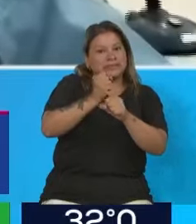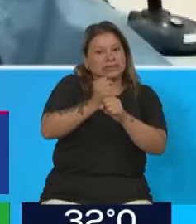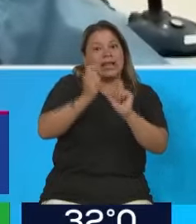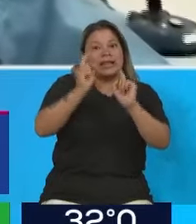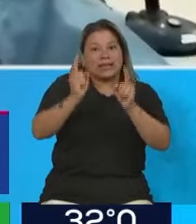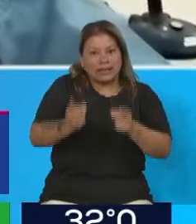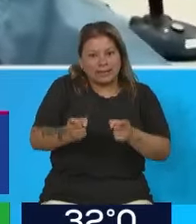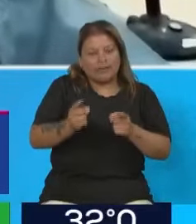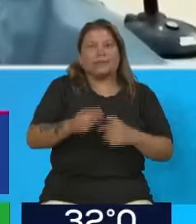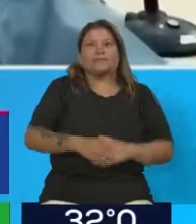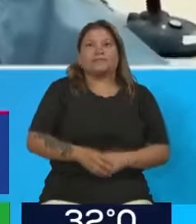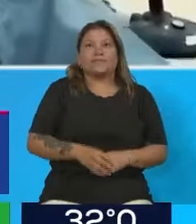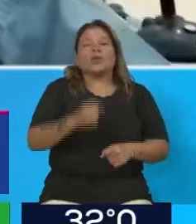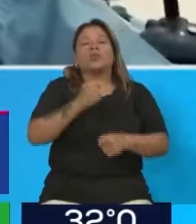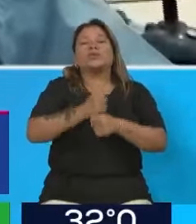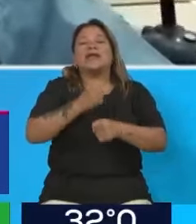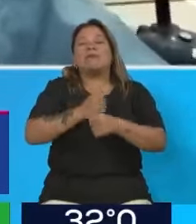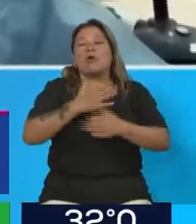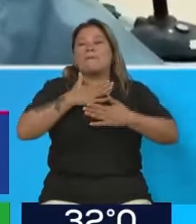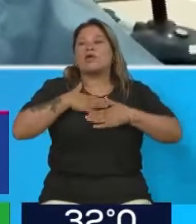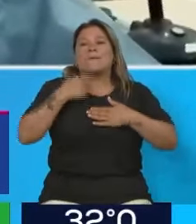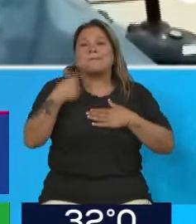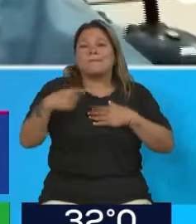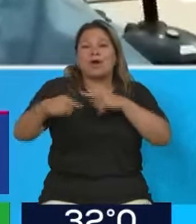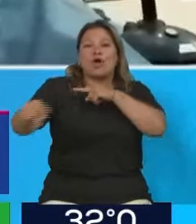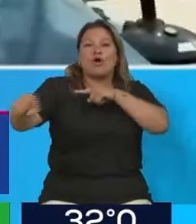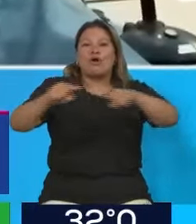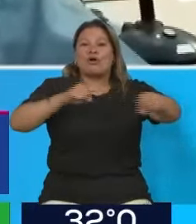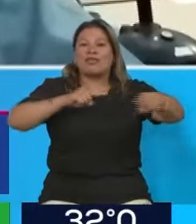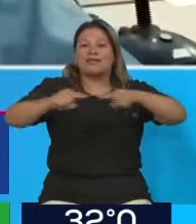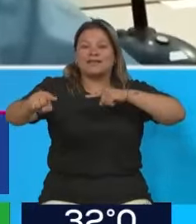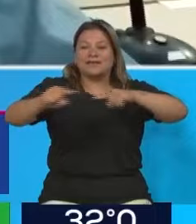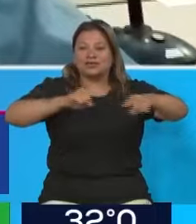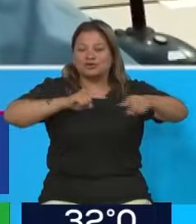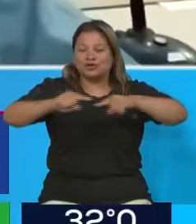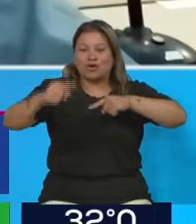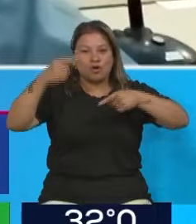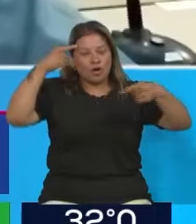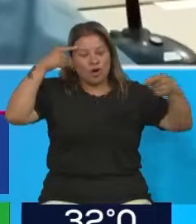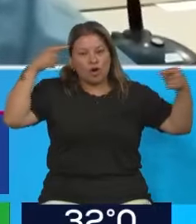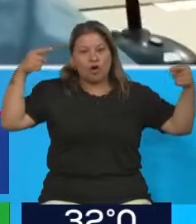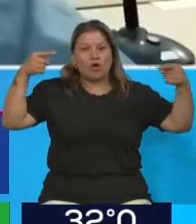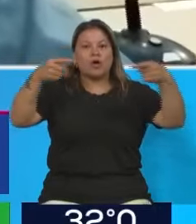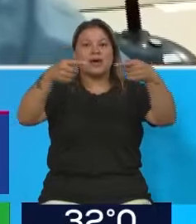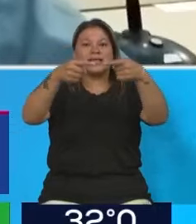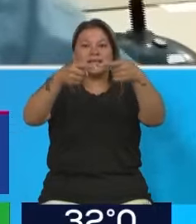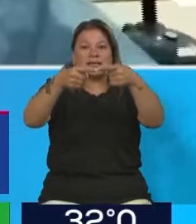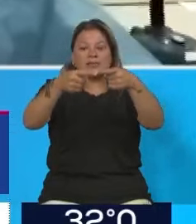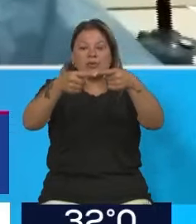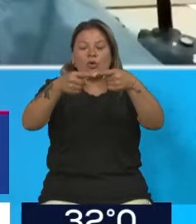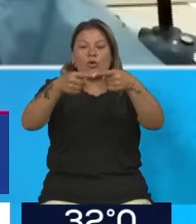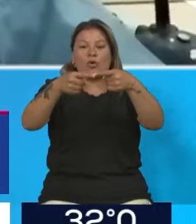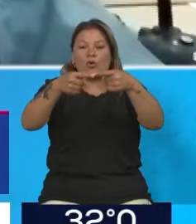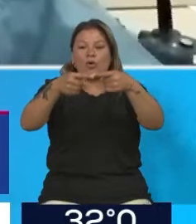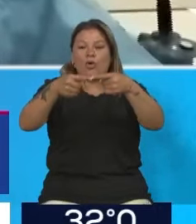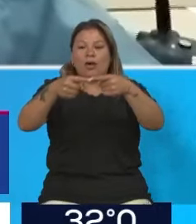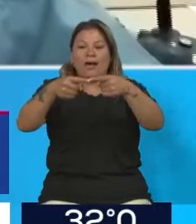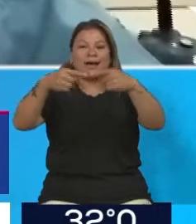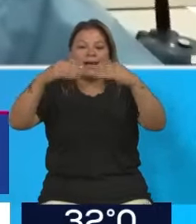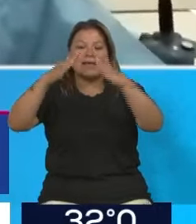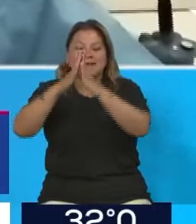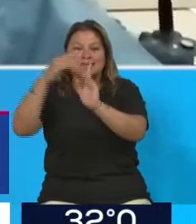Este es un trabajo más de coordinación eh que que busca animar los espacios comunes de la